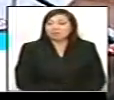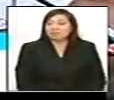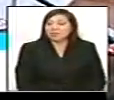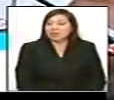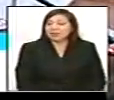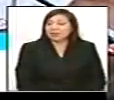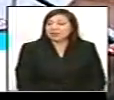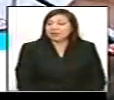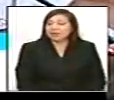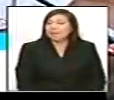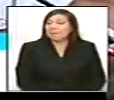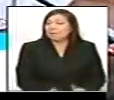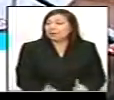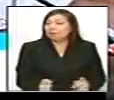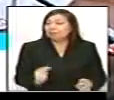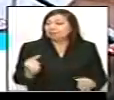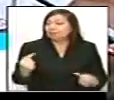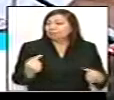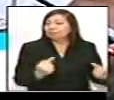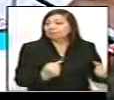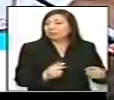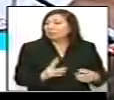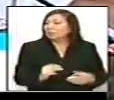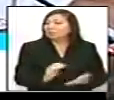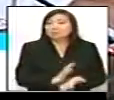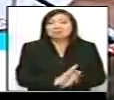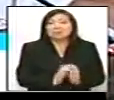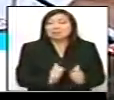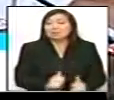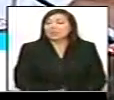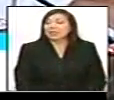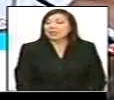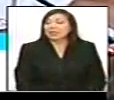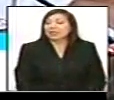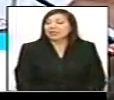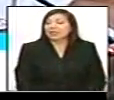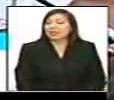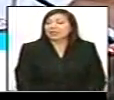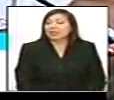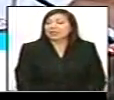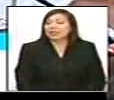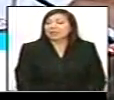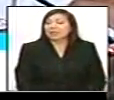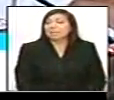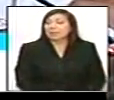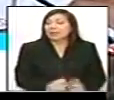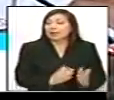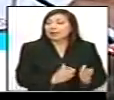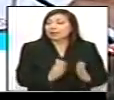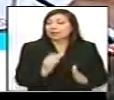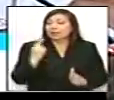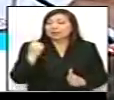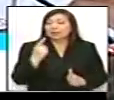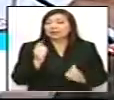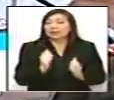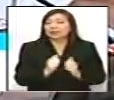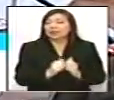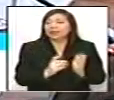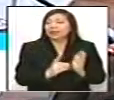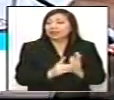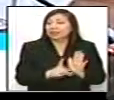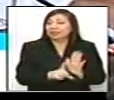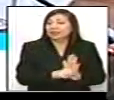pujas, ofertas, y se trompeaban entre ellos. No funcionó. Pero de ahí a pensar con el